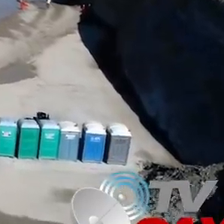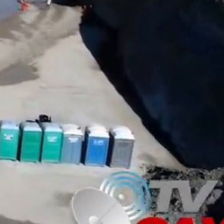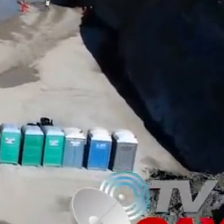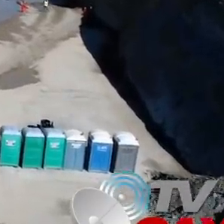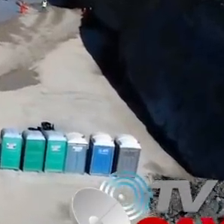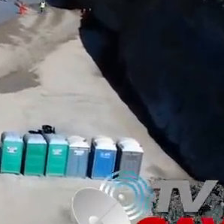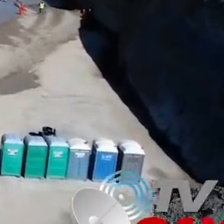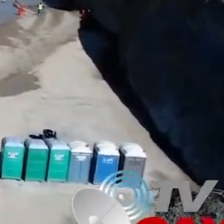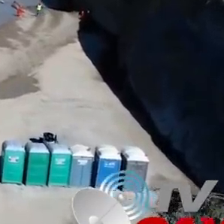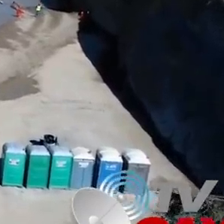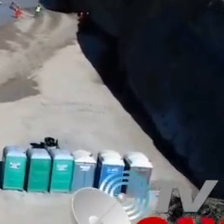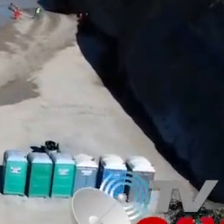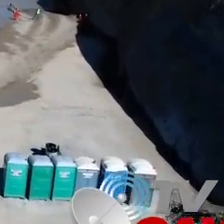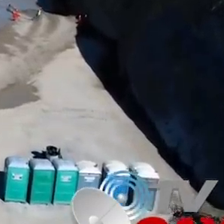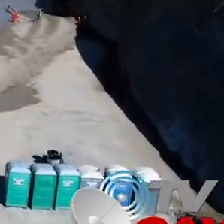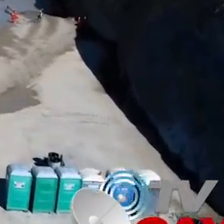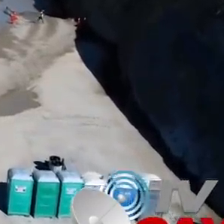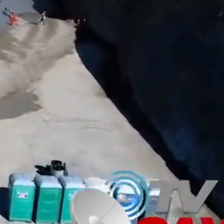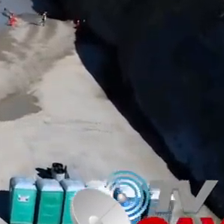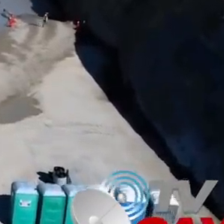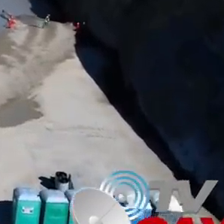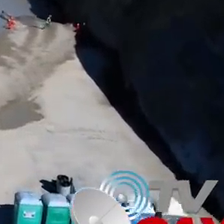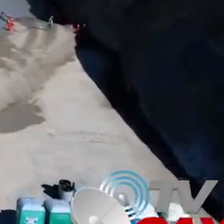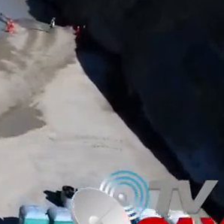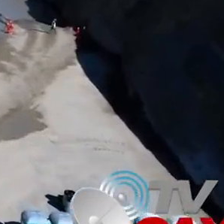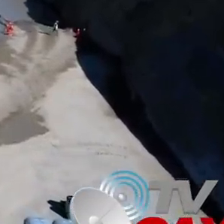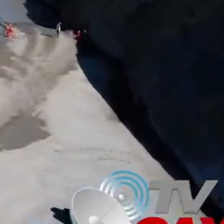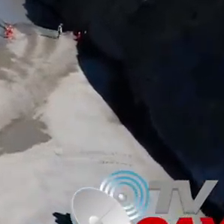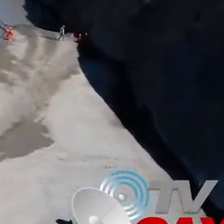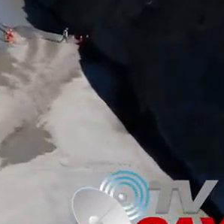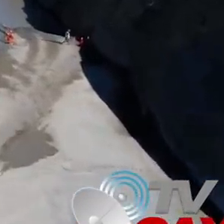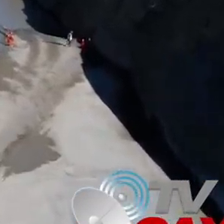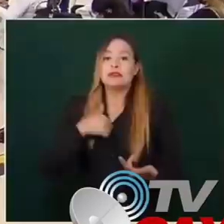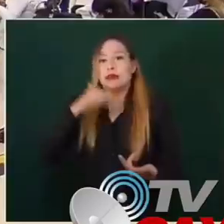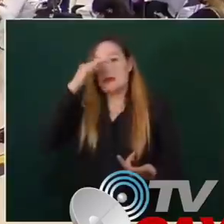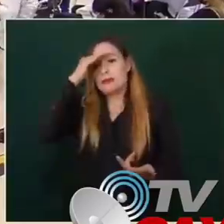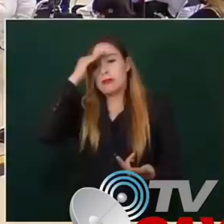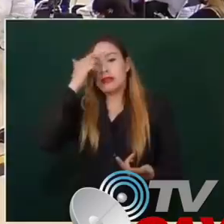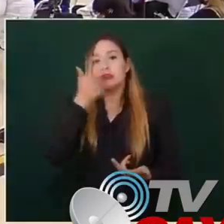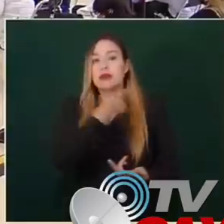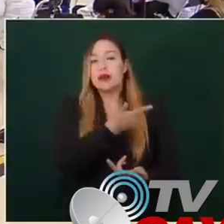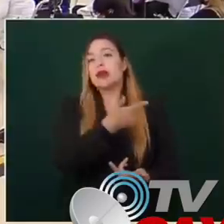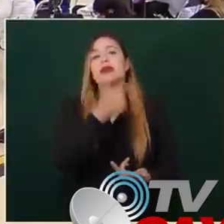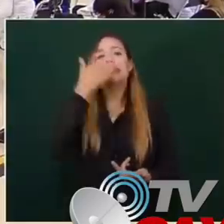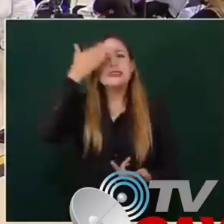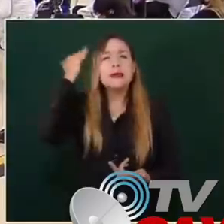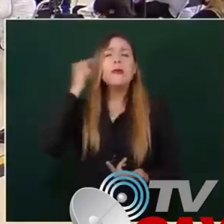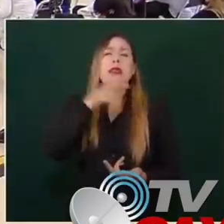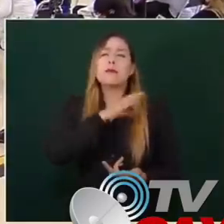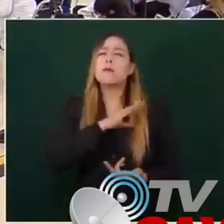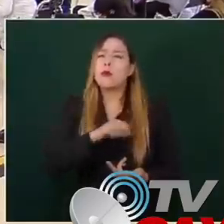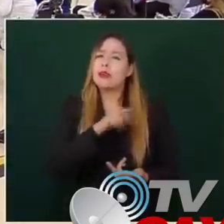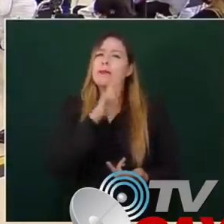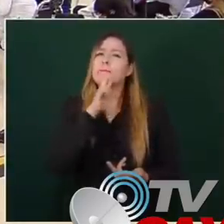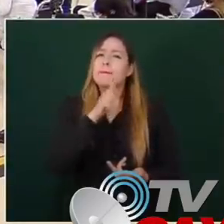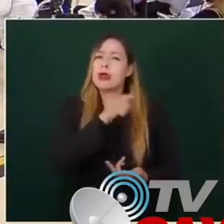como dice el presidente, primero los pobres. Que nosotros vamos a